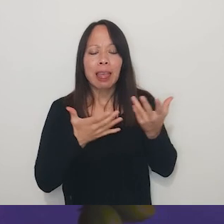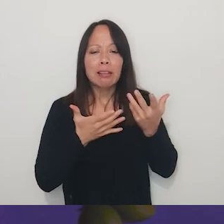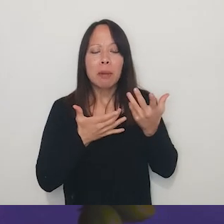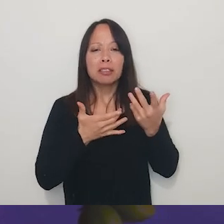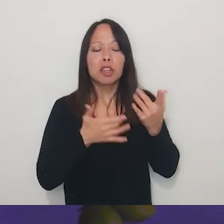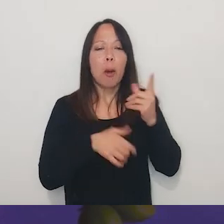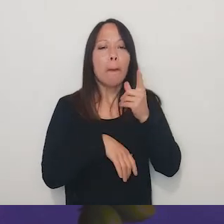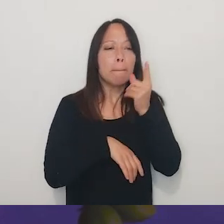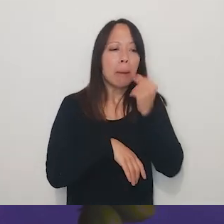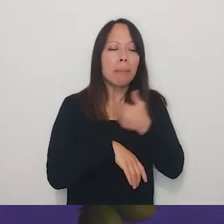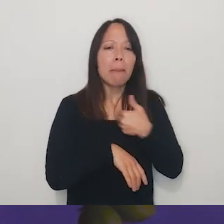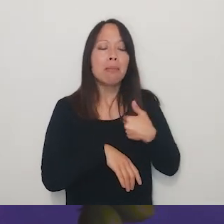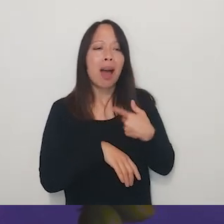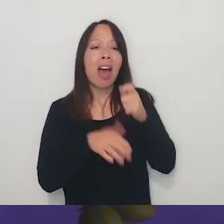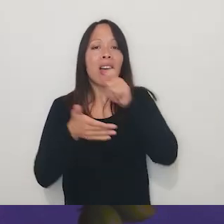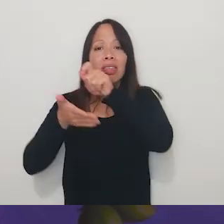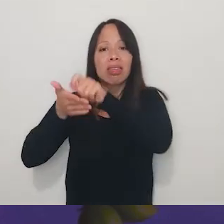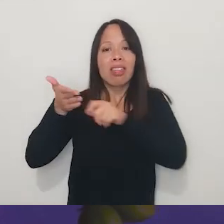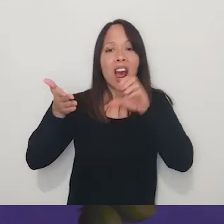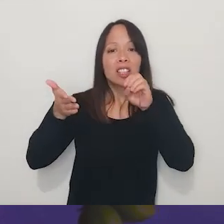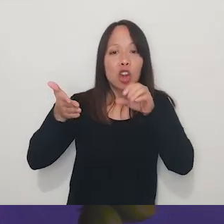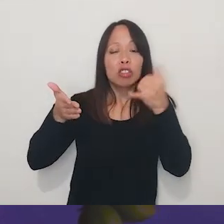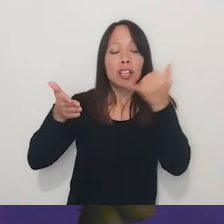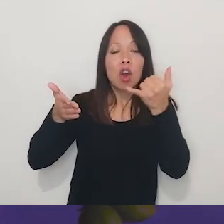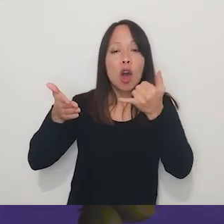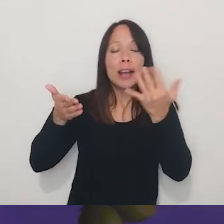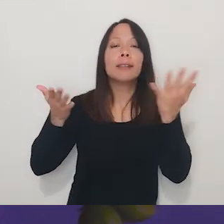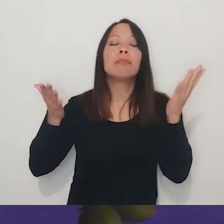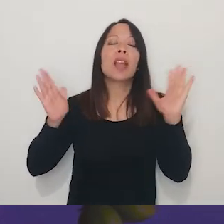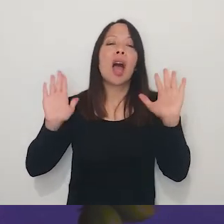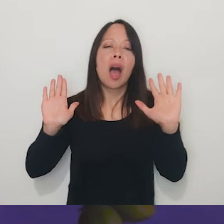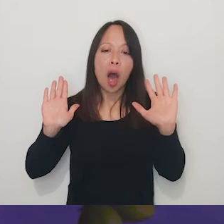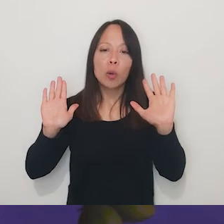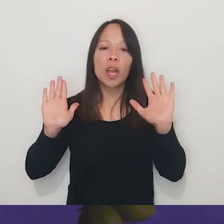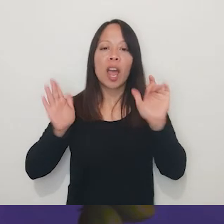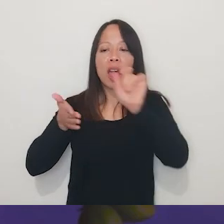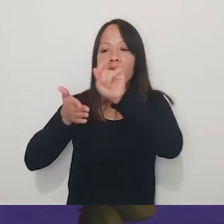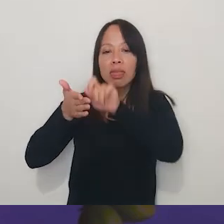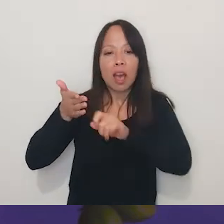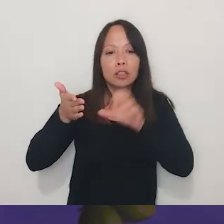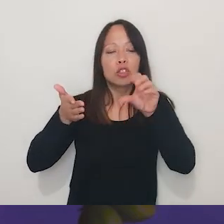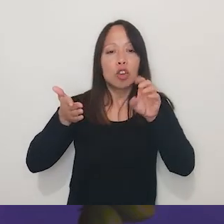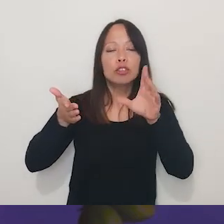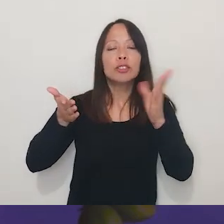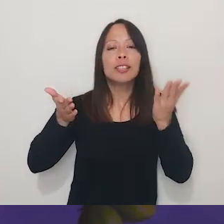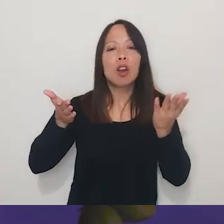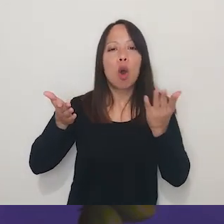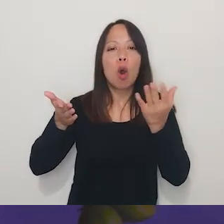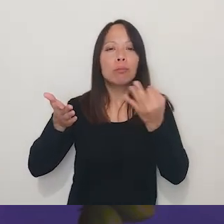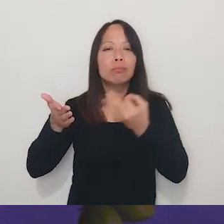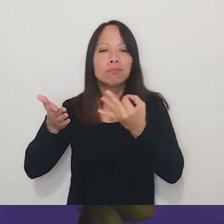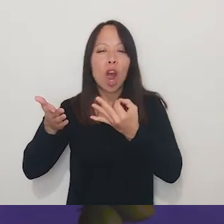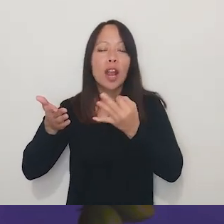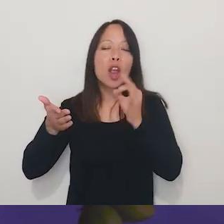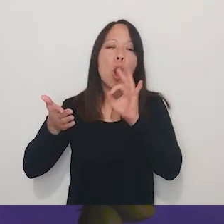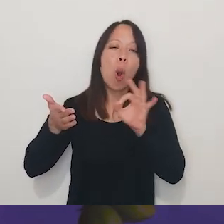cuando tienen diagnóstico me dicen, estoy más tranquila. O sea, aunque el diagnóstico no sea bueno, no siempre el diagnóstico